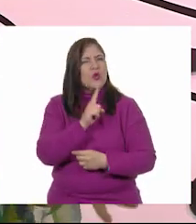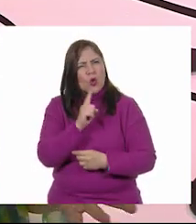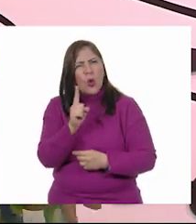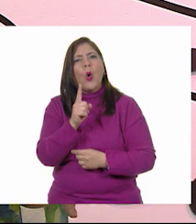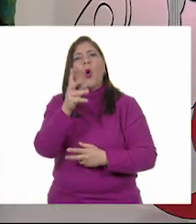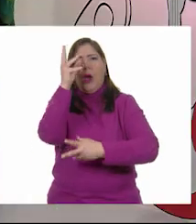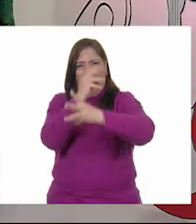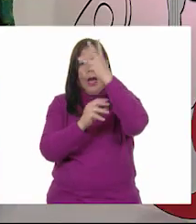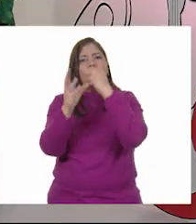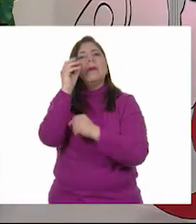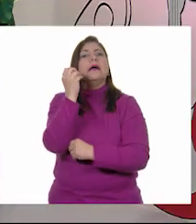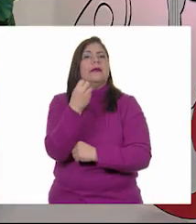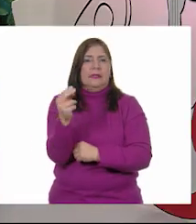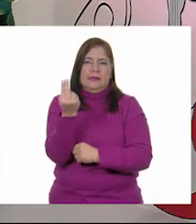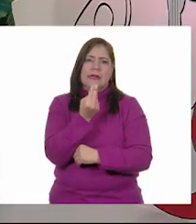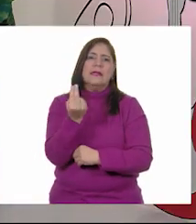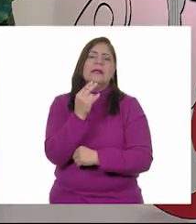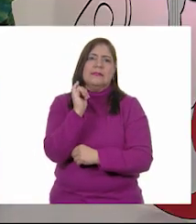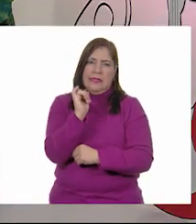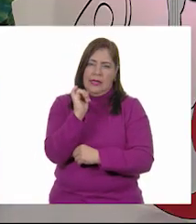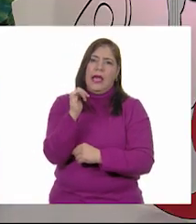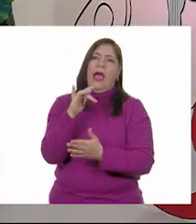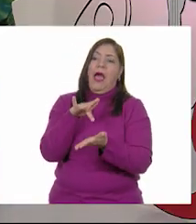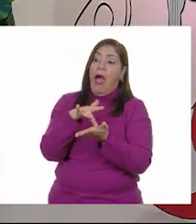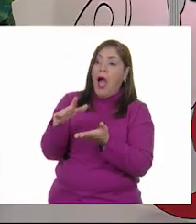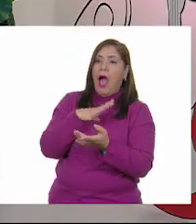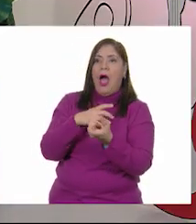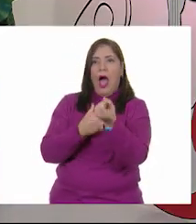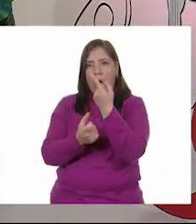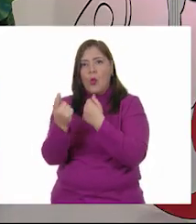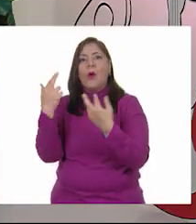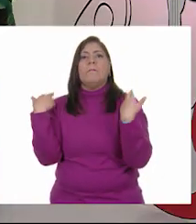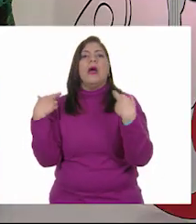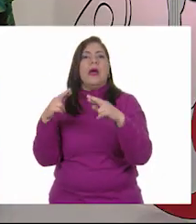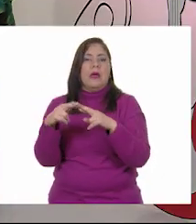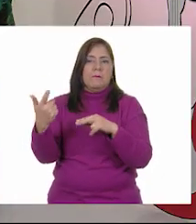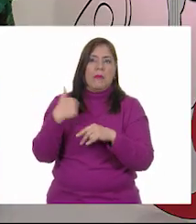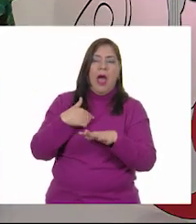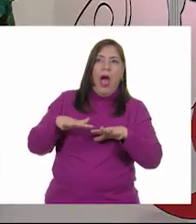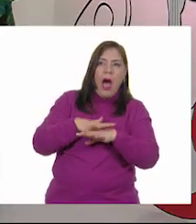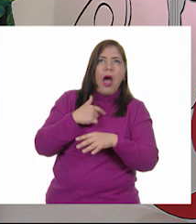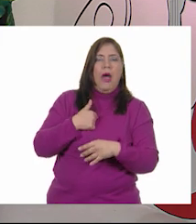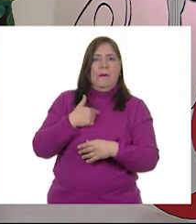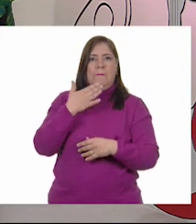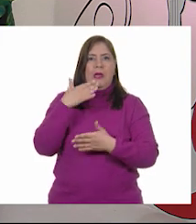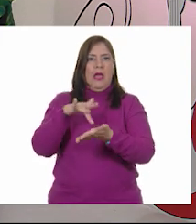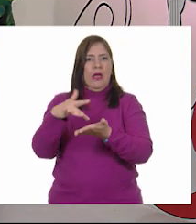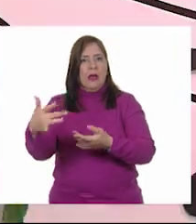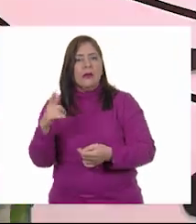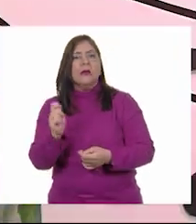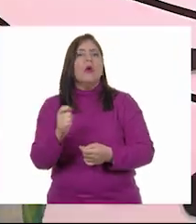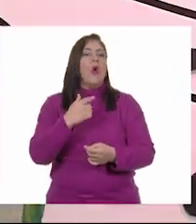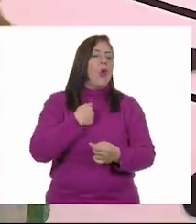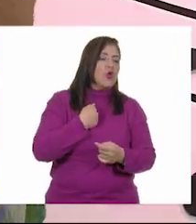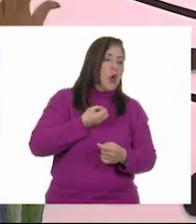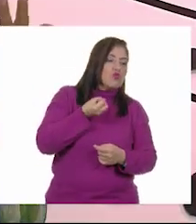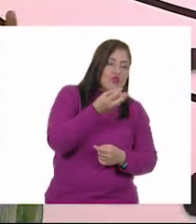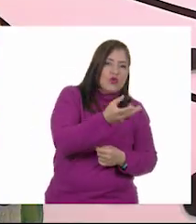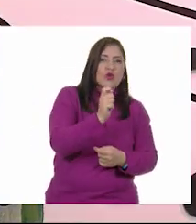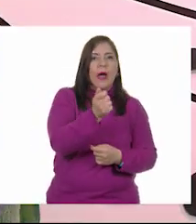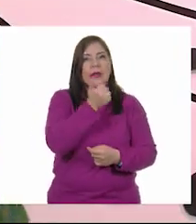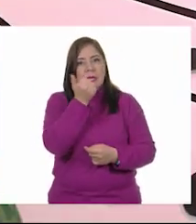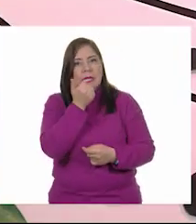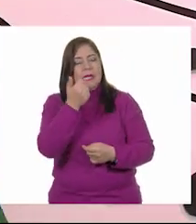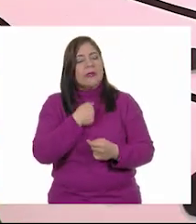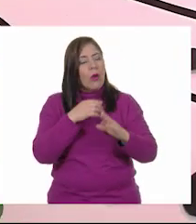que aprender. Hay maestros que a mí me han cambiado la vida y hay maestros o hay alumnos a los que yo les he cambiado la vida con mis